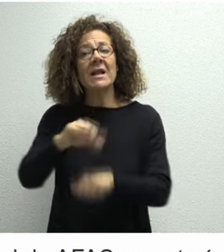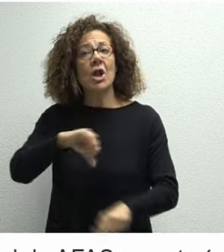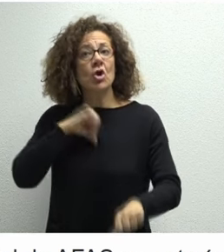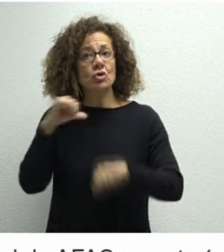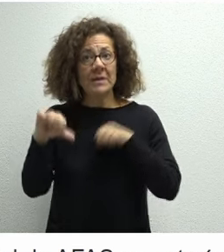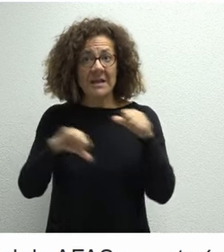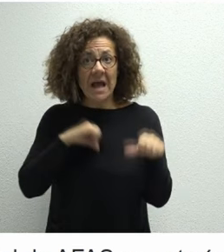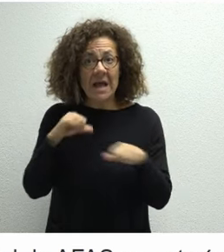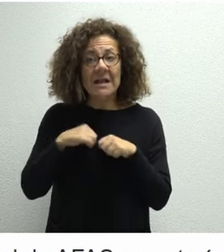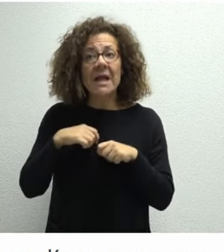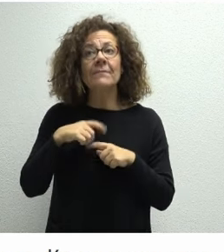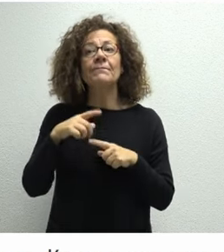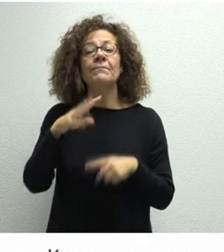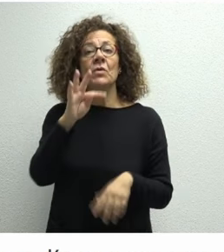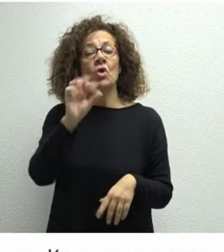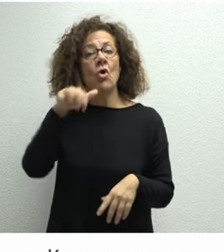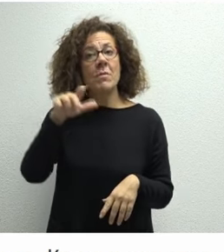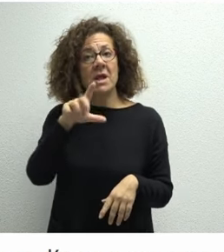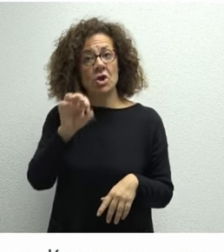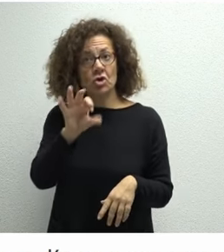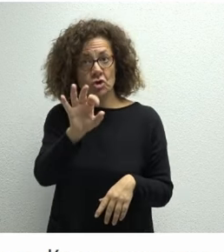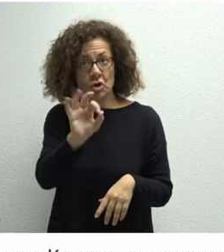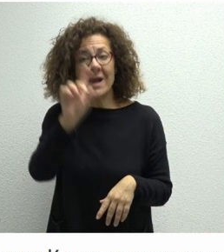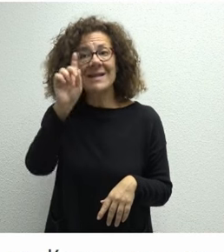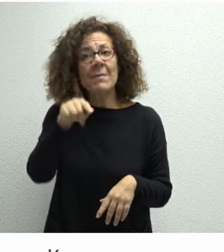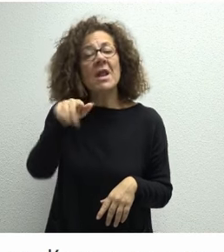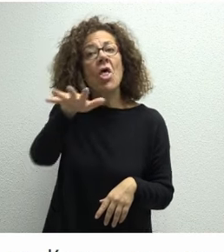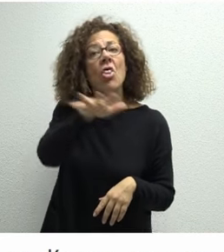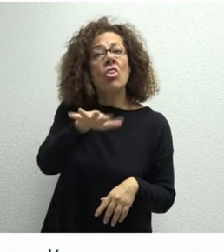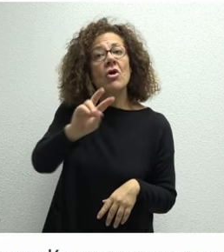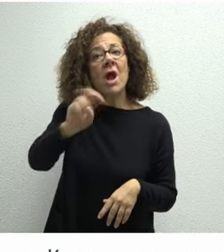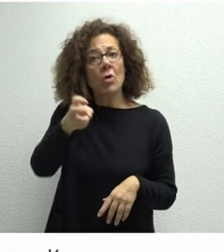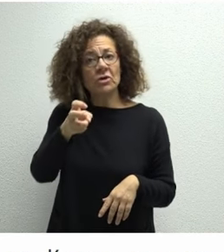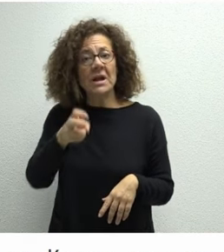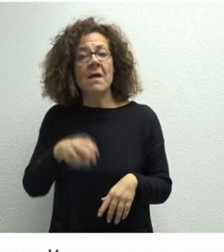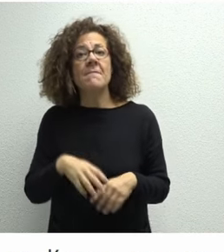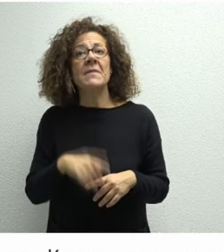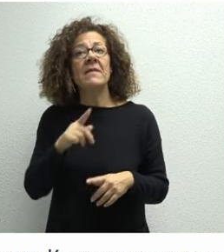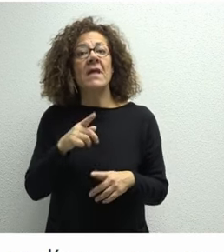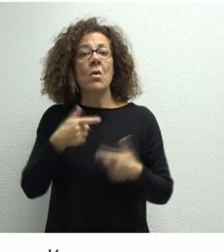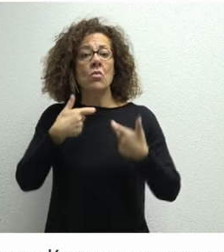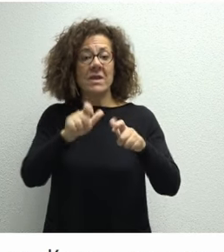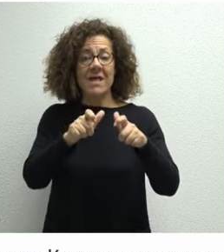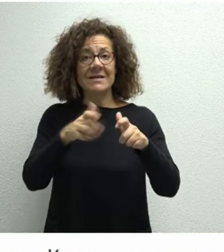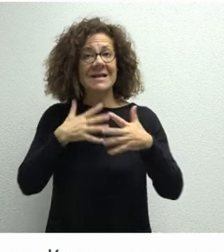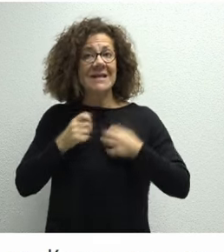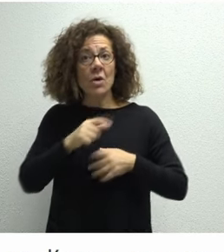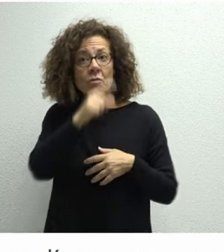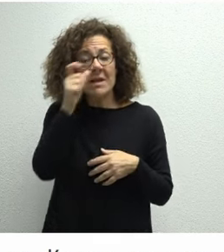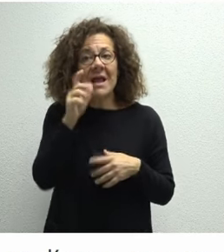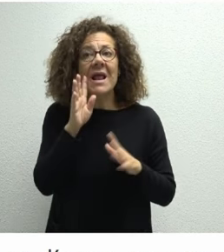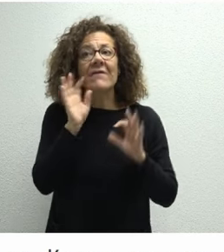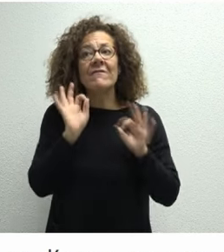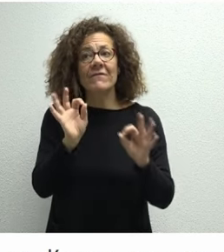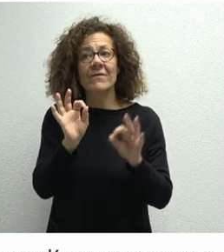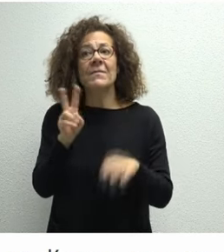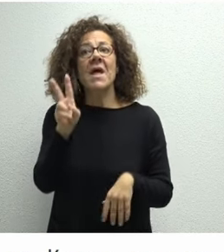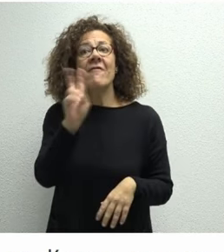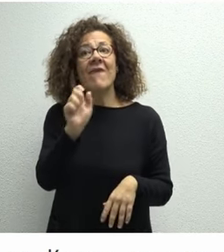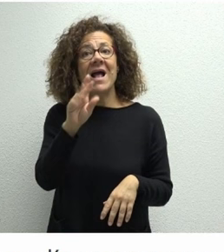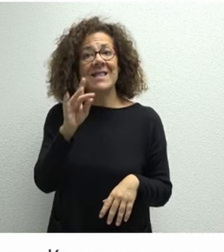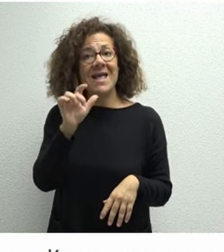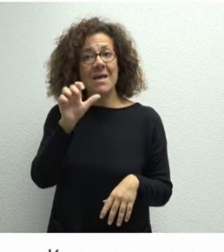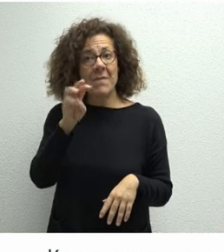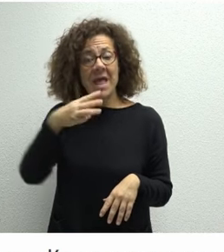también de de tomelloso y luego tenemos otra zona de otras unidades de Salud Mental en concreto en valdepeñas donde